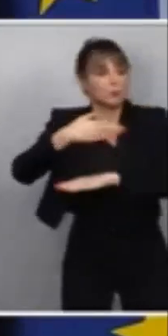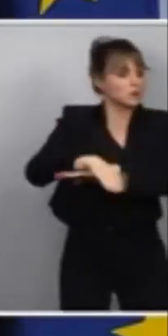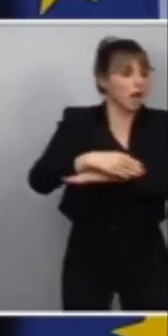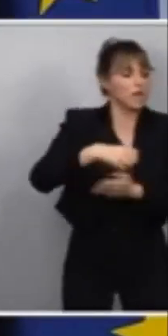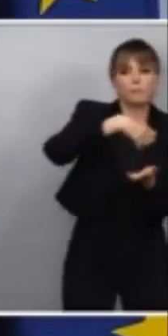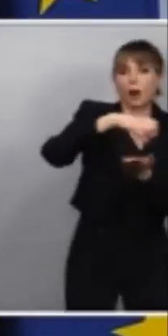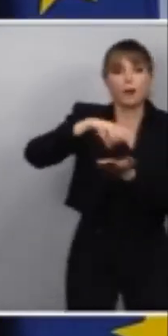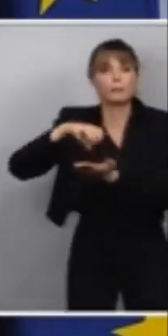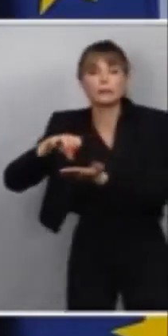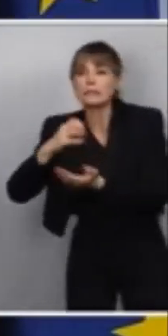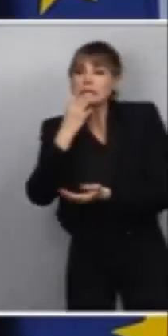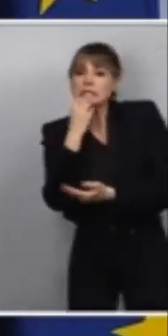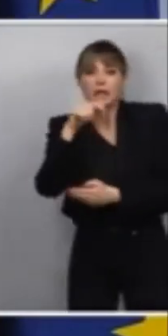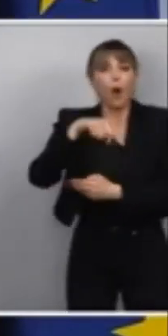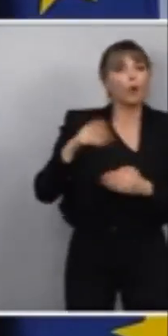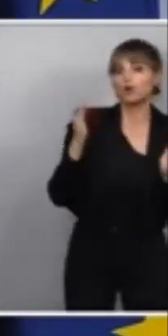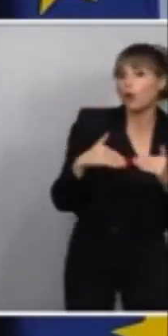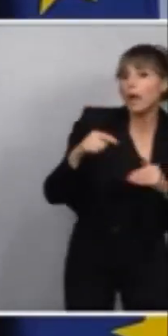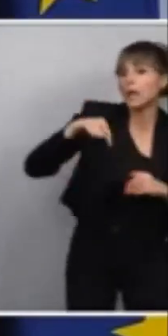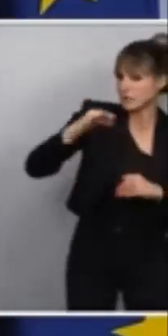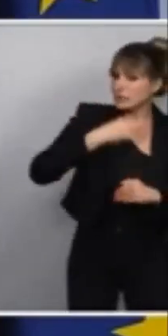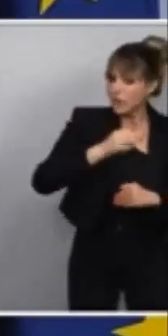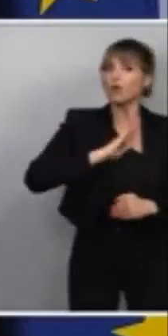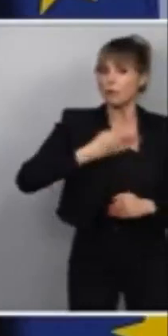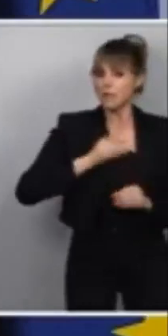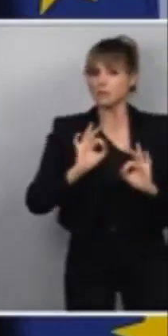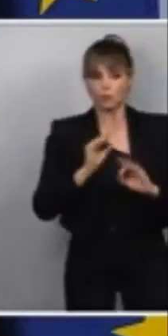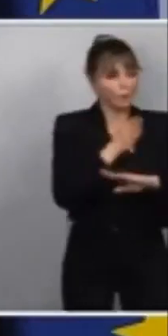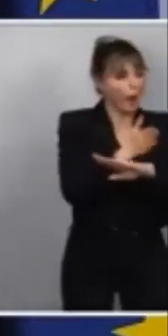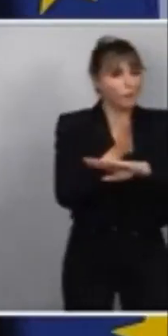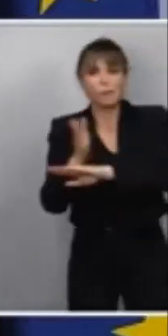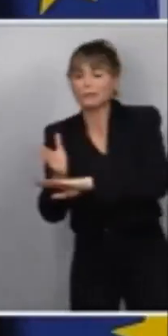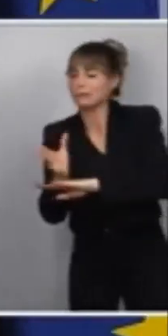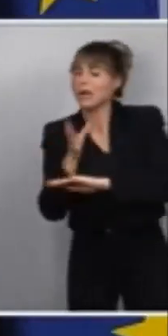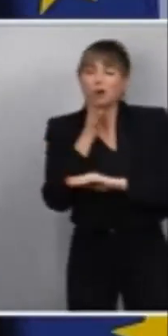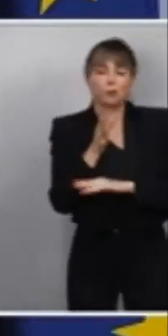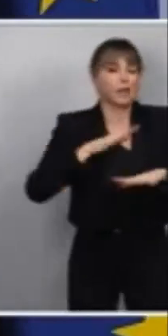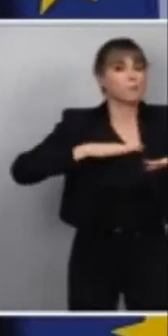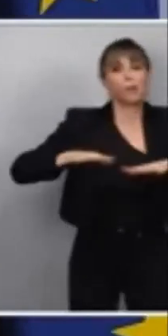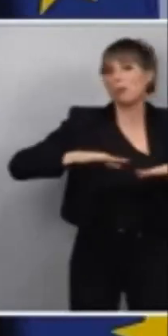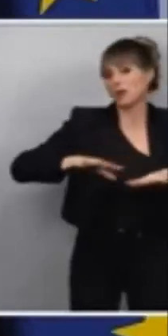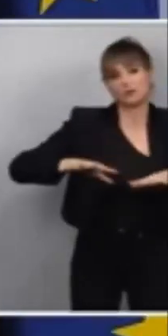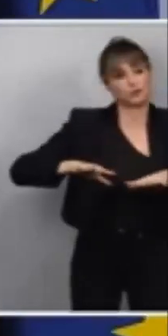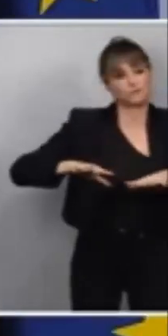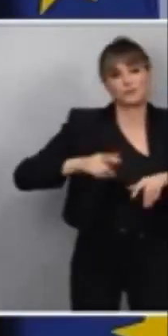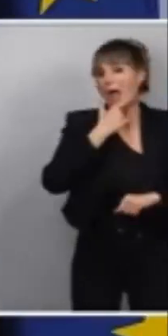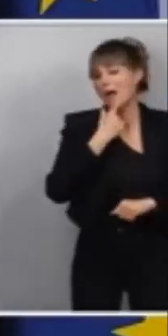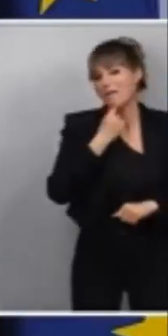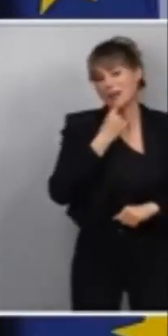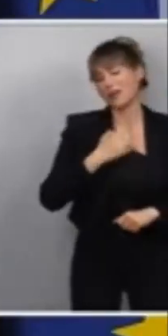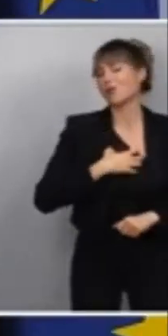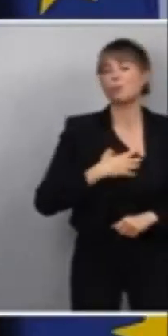y en la que no hemos estado Hoy estaremos esta tarde o estaremos mañana porque no nos podemos mover con la facilidad de que